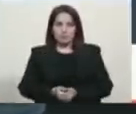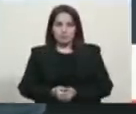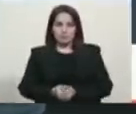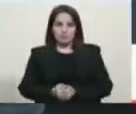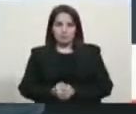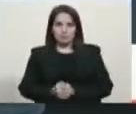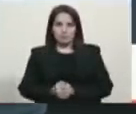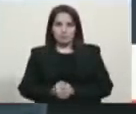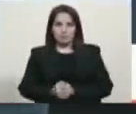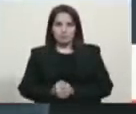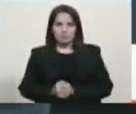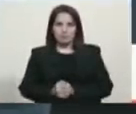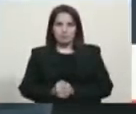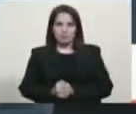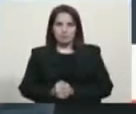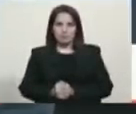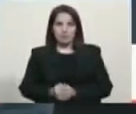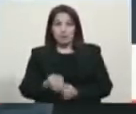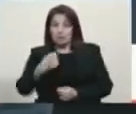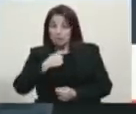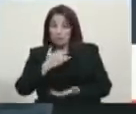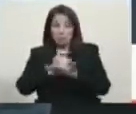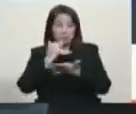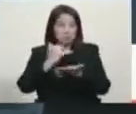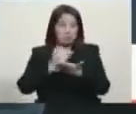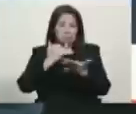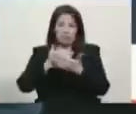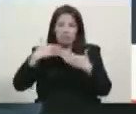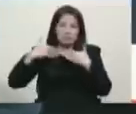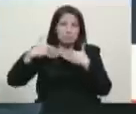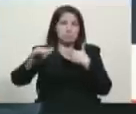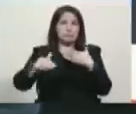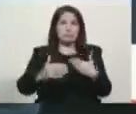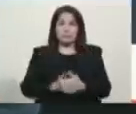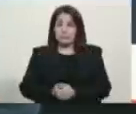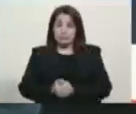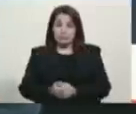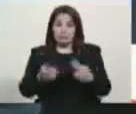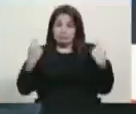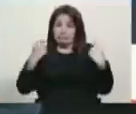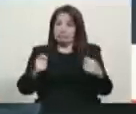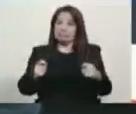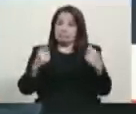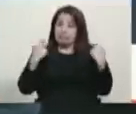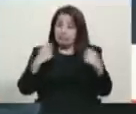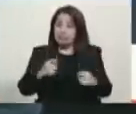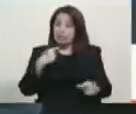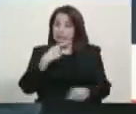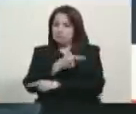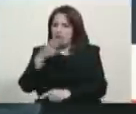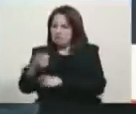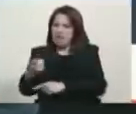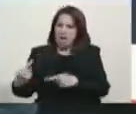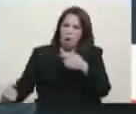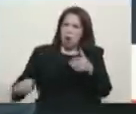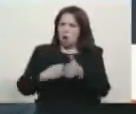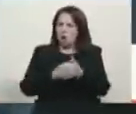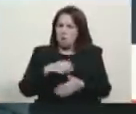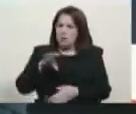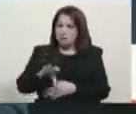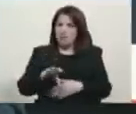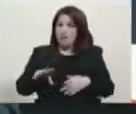Luego ustedes saben todas las pruebas que pasé. ¿Cuántos intentos de golpes de Estado, de magnicidio? Me lanzaron una